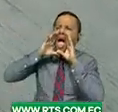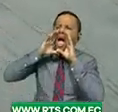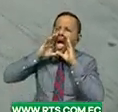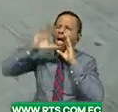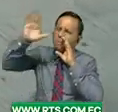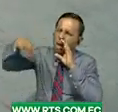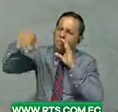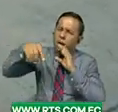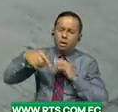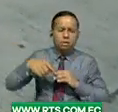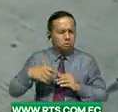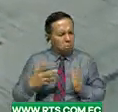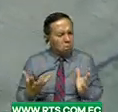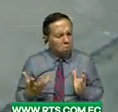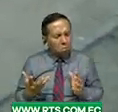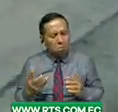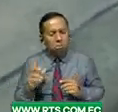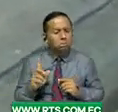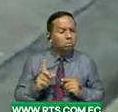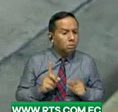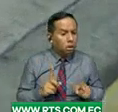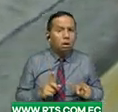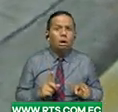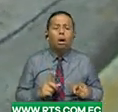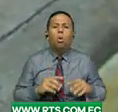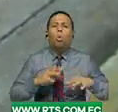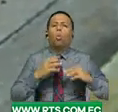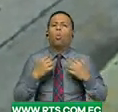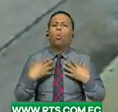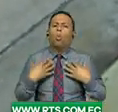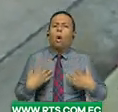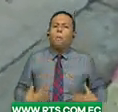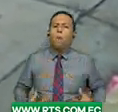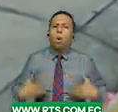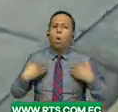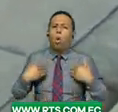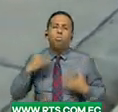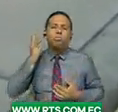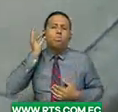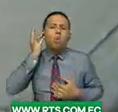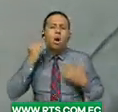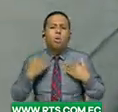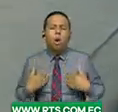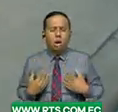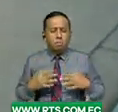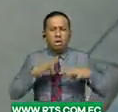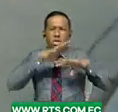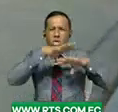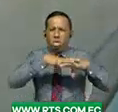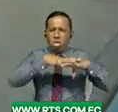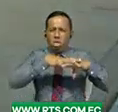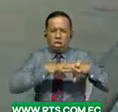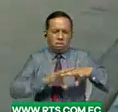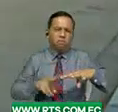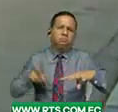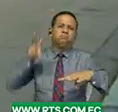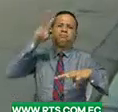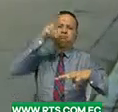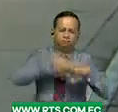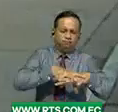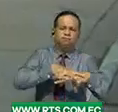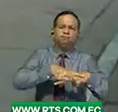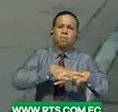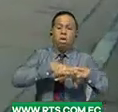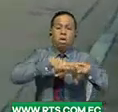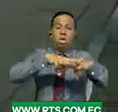había un cuerpo que lo habían querido meter en la alcantarilla. Parece que era una fémina. Estaba entre el cuerpo, entre mitad dentro y